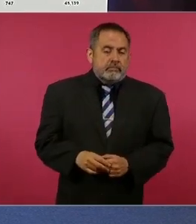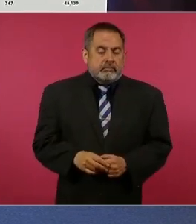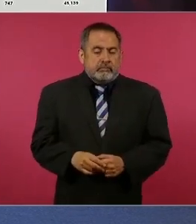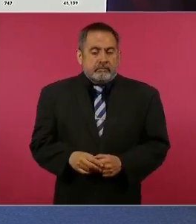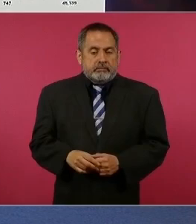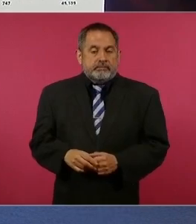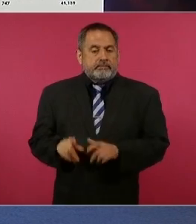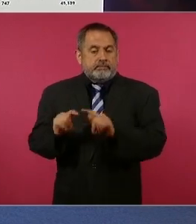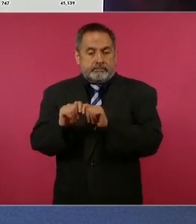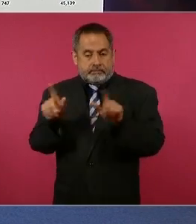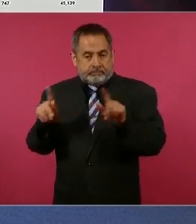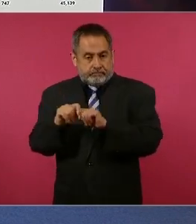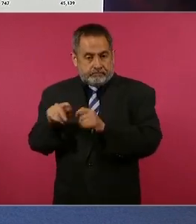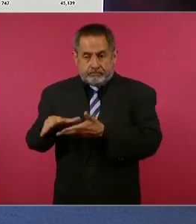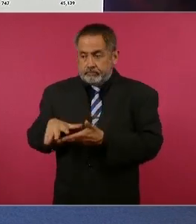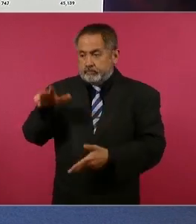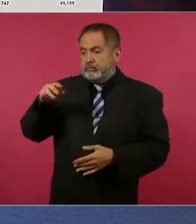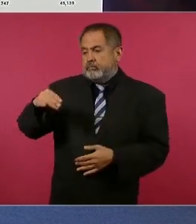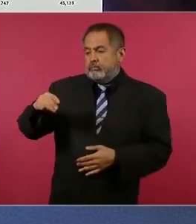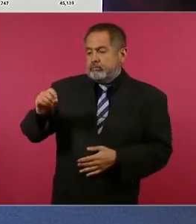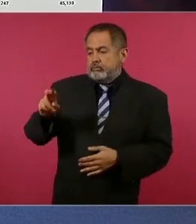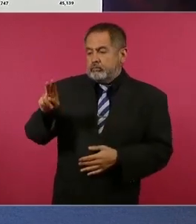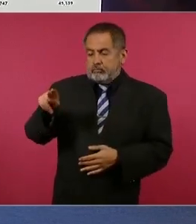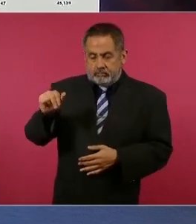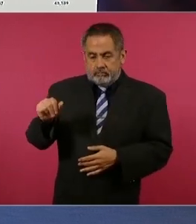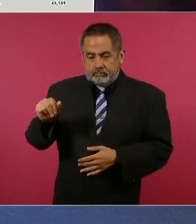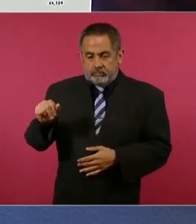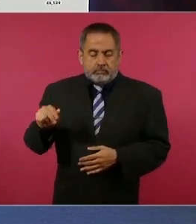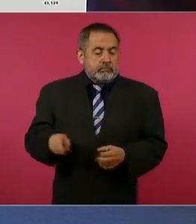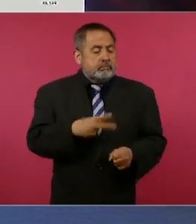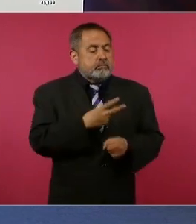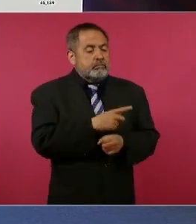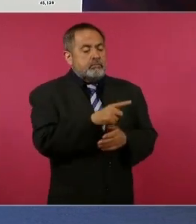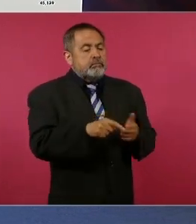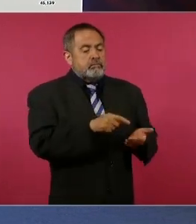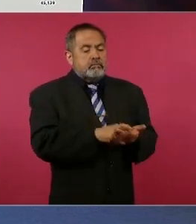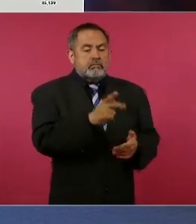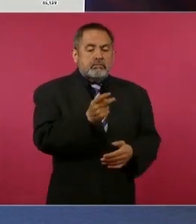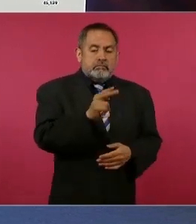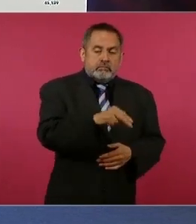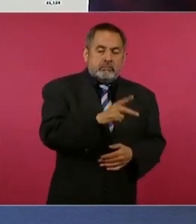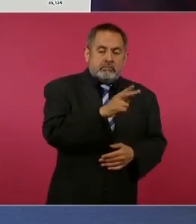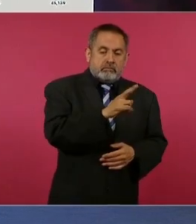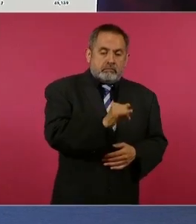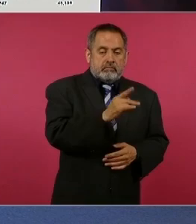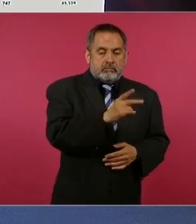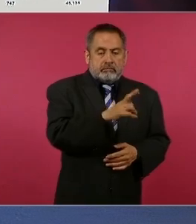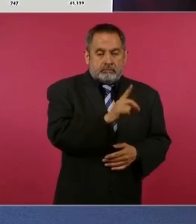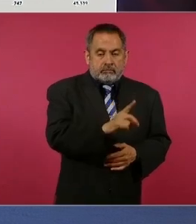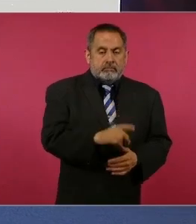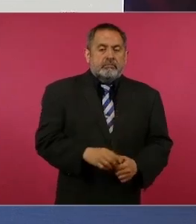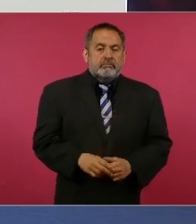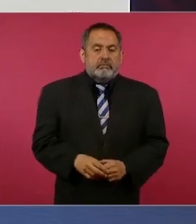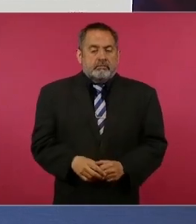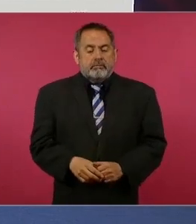Tlaxcala, por mayoría, Morena y primera minoría, PAN, PRI, PRD.